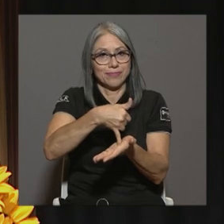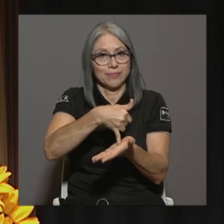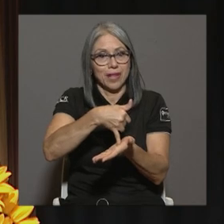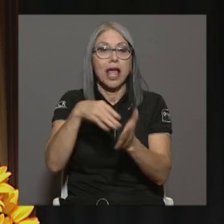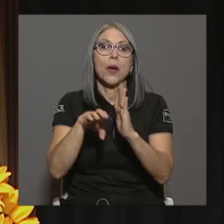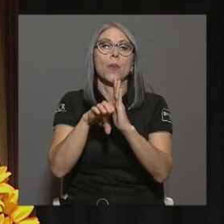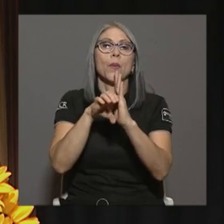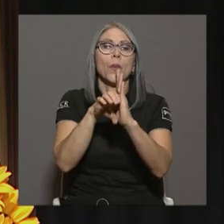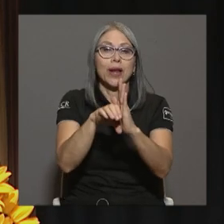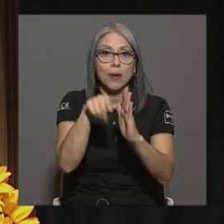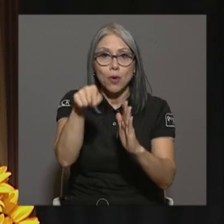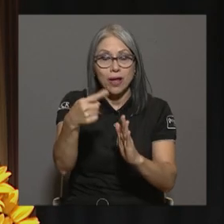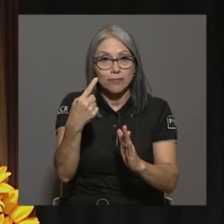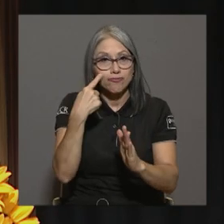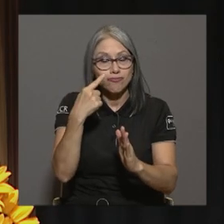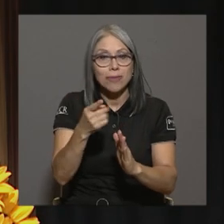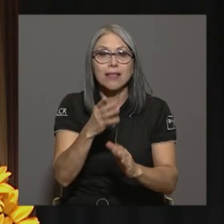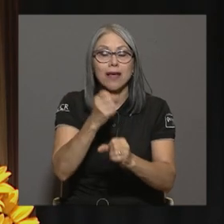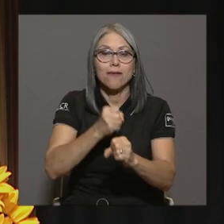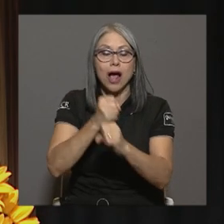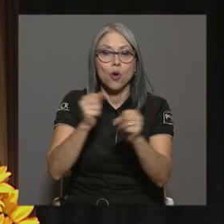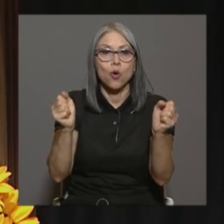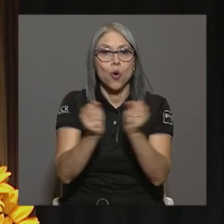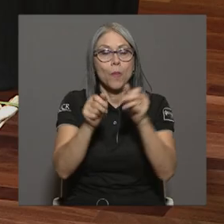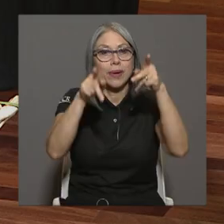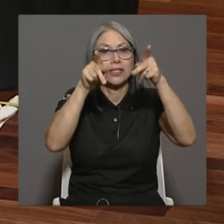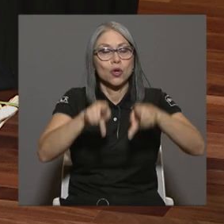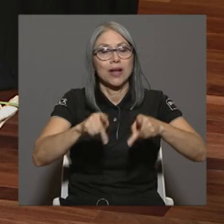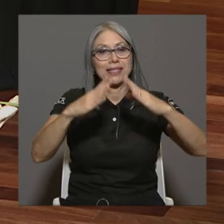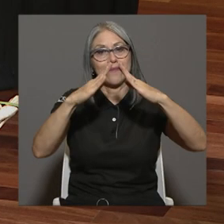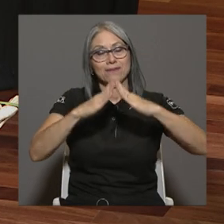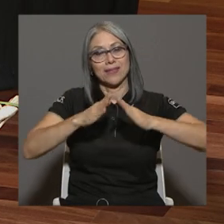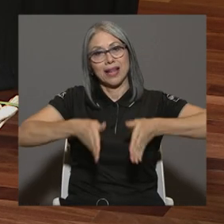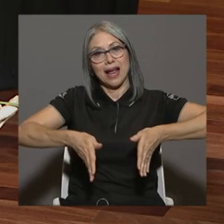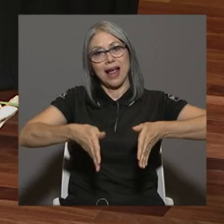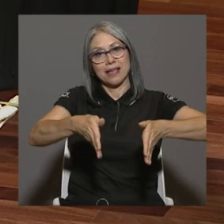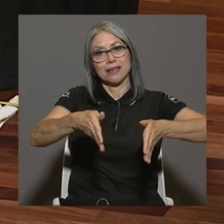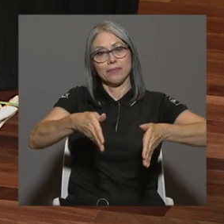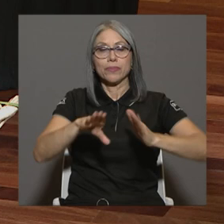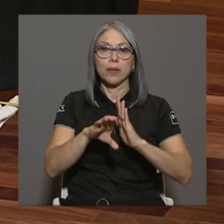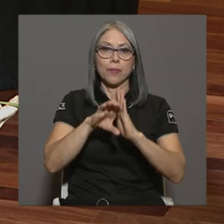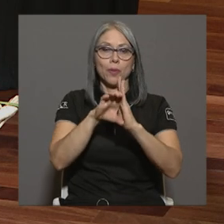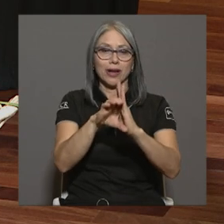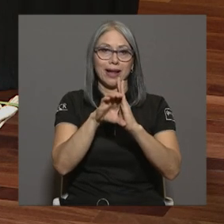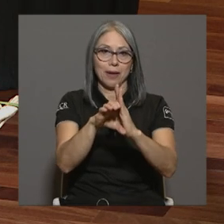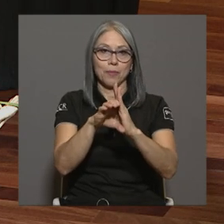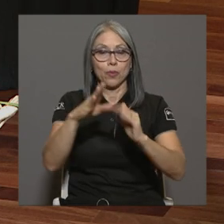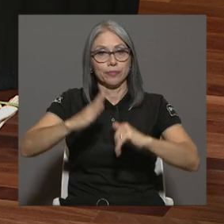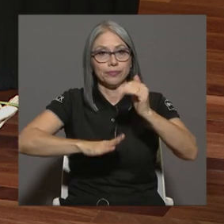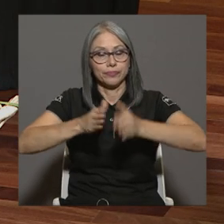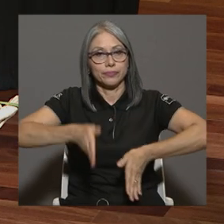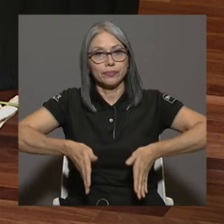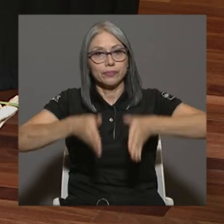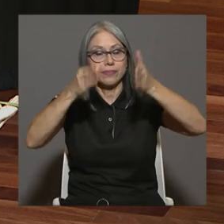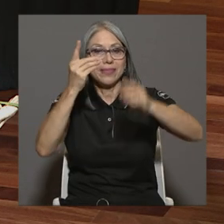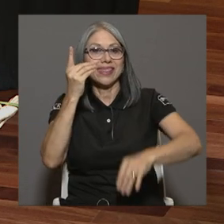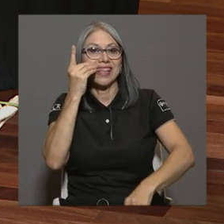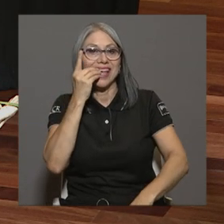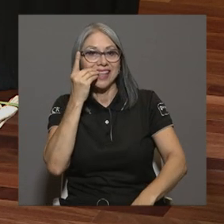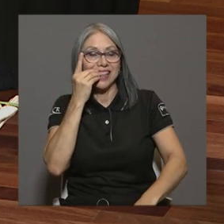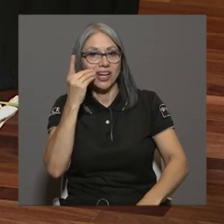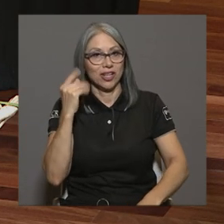cuales destaco el trabajo con las personas en condición de calle. Por ejemplo, la Facultad de